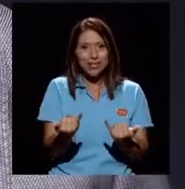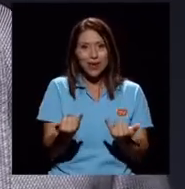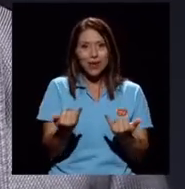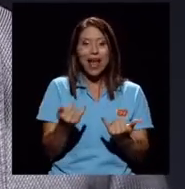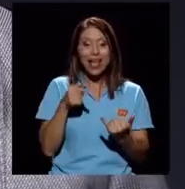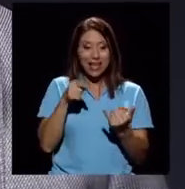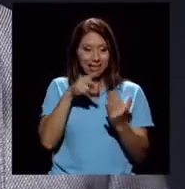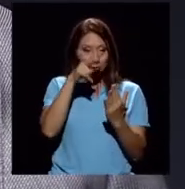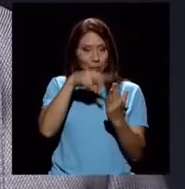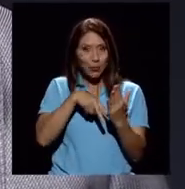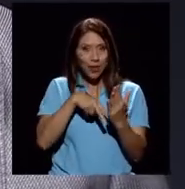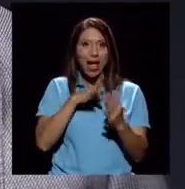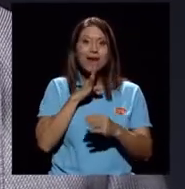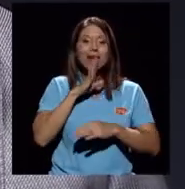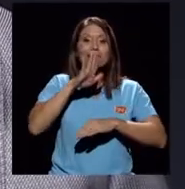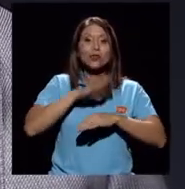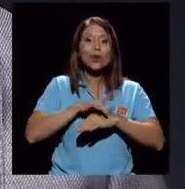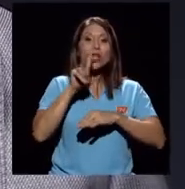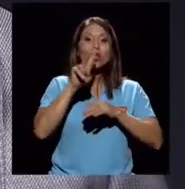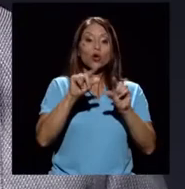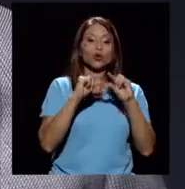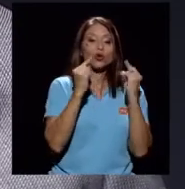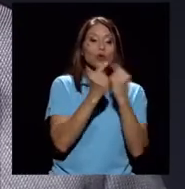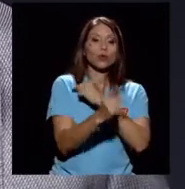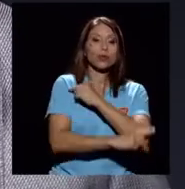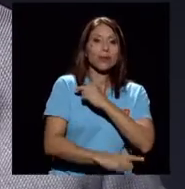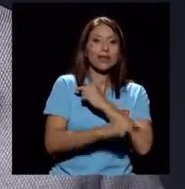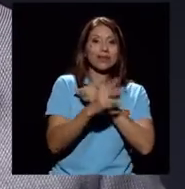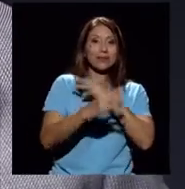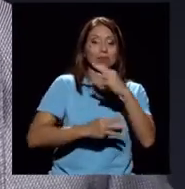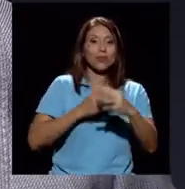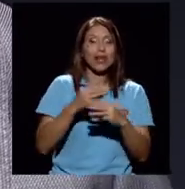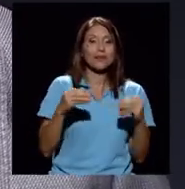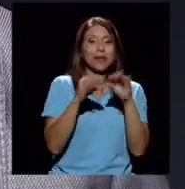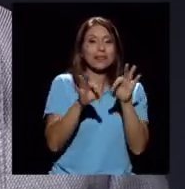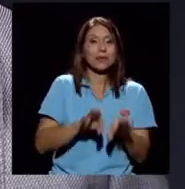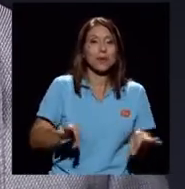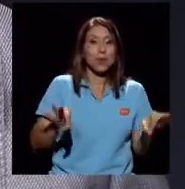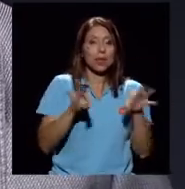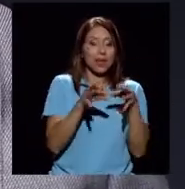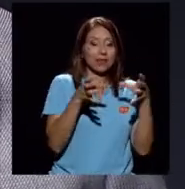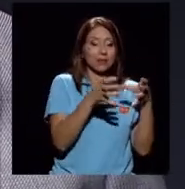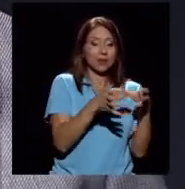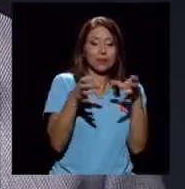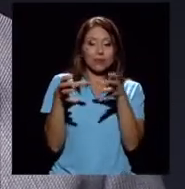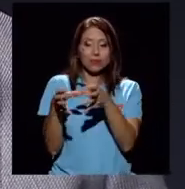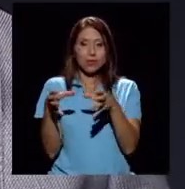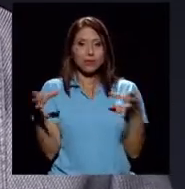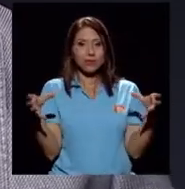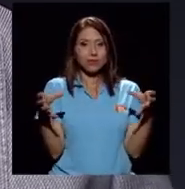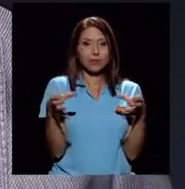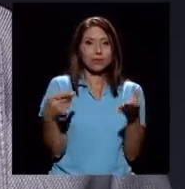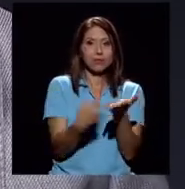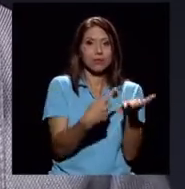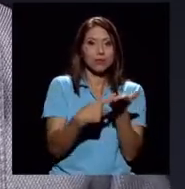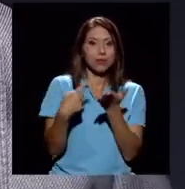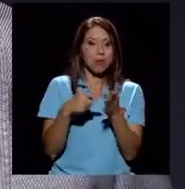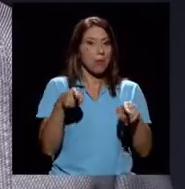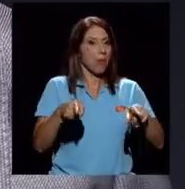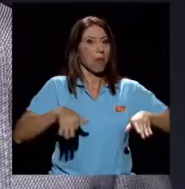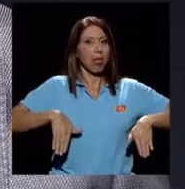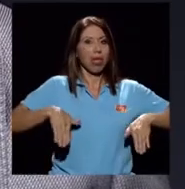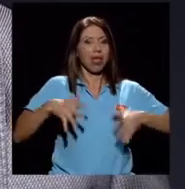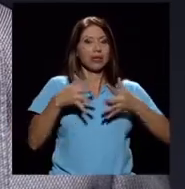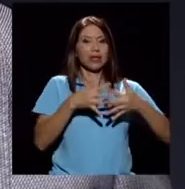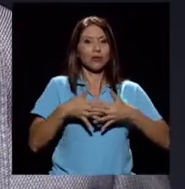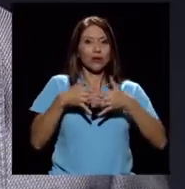los dos bloques económicos mundiales más importantes se sentaron a la mesa y eeuu no estaba presente porque la economía